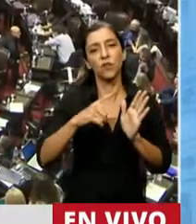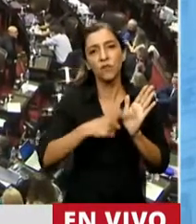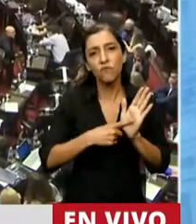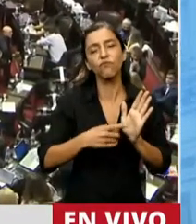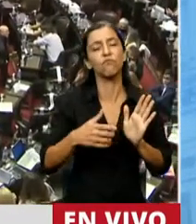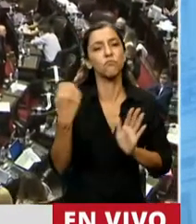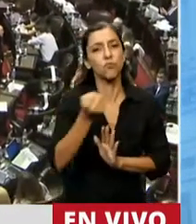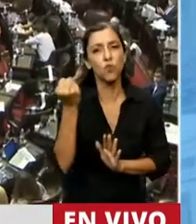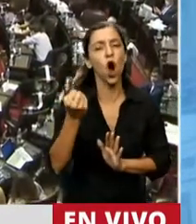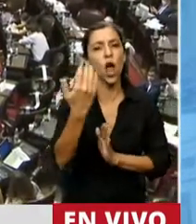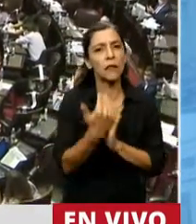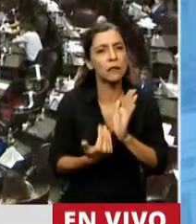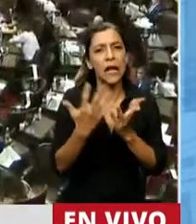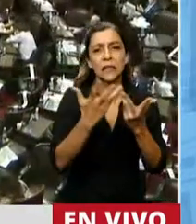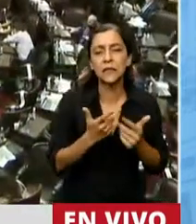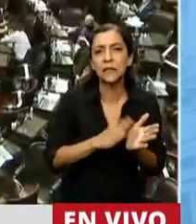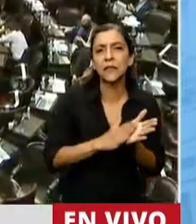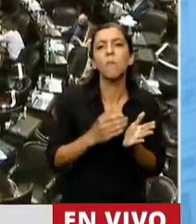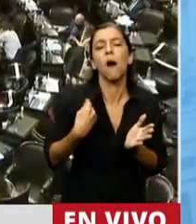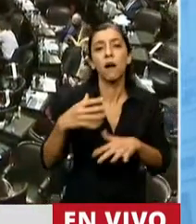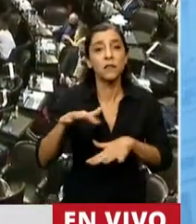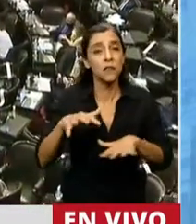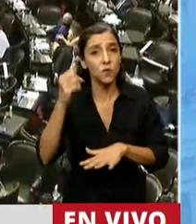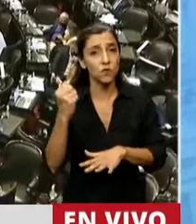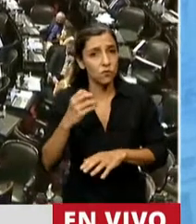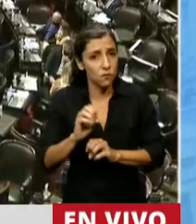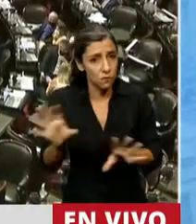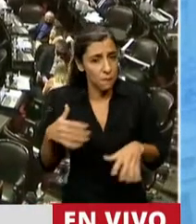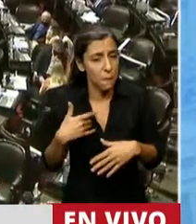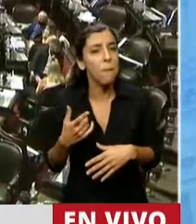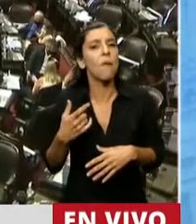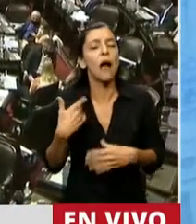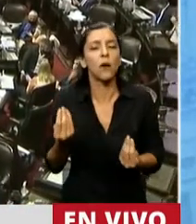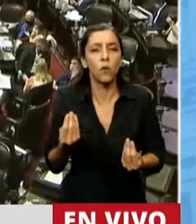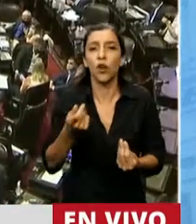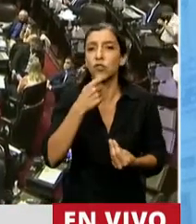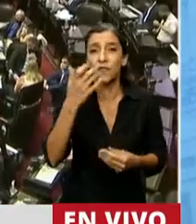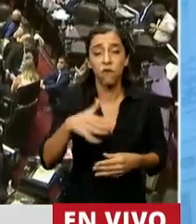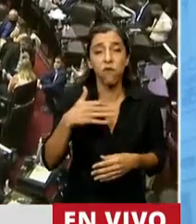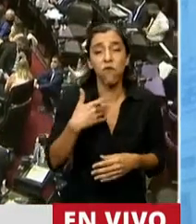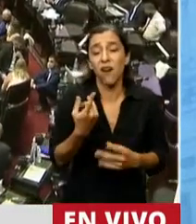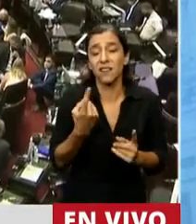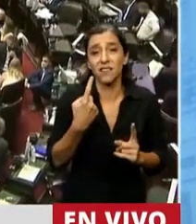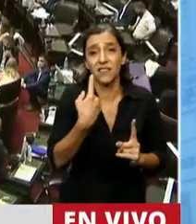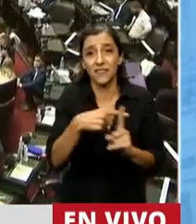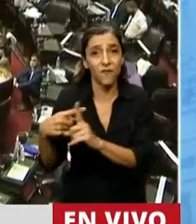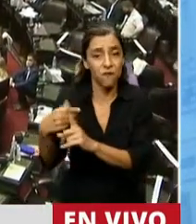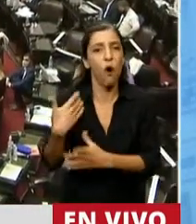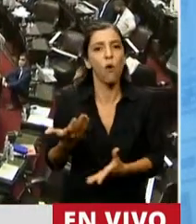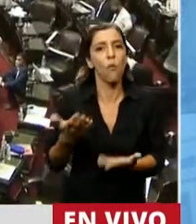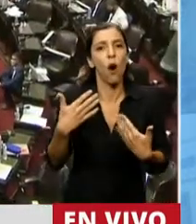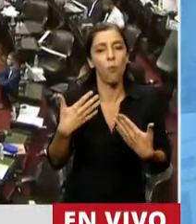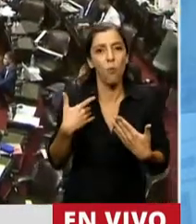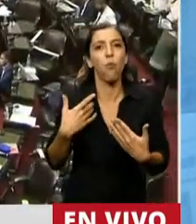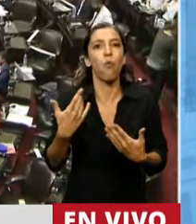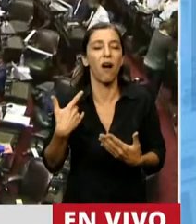reaseguro, por si la situación económica no va bien y el resultado es inferior a la inflación. Algunos